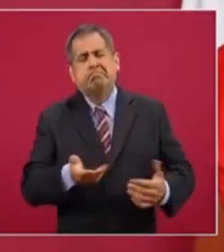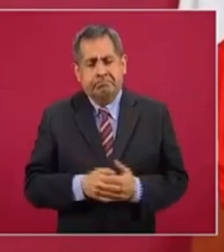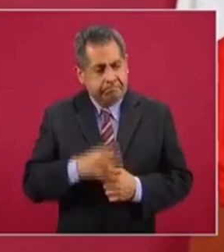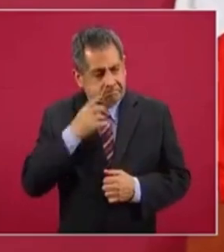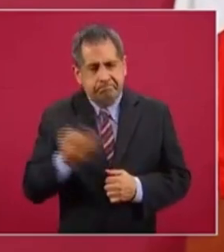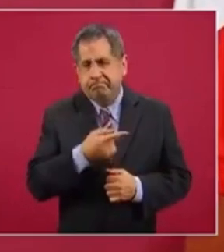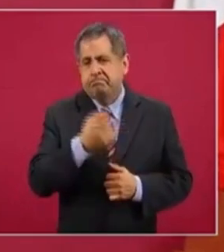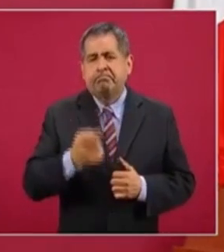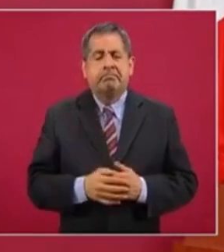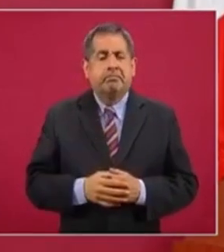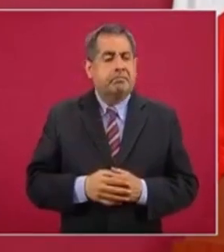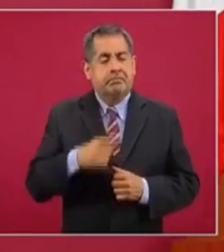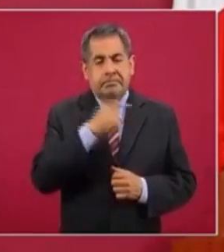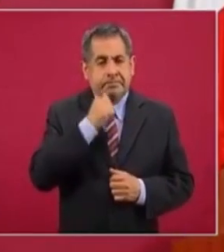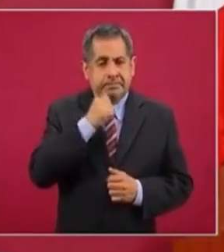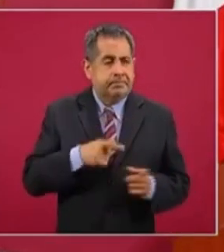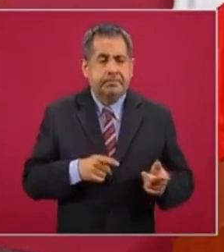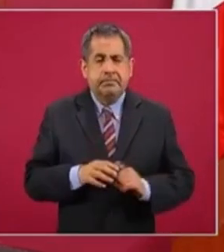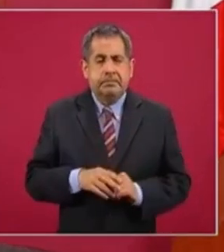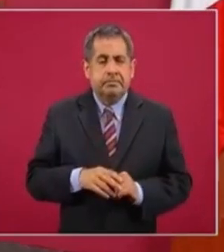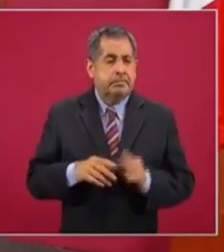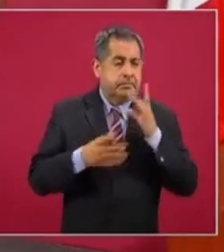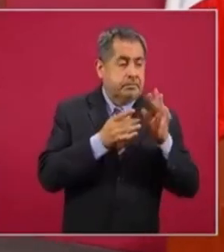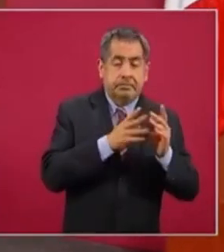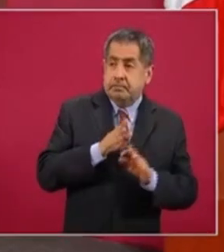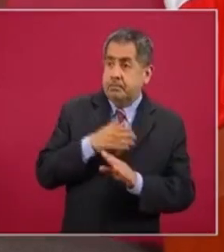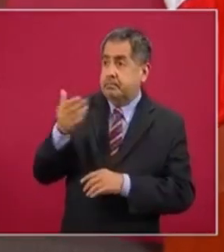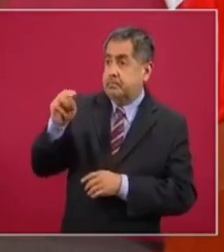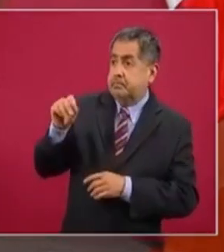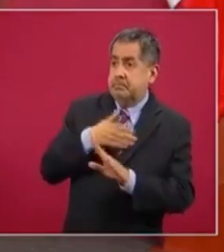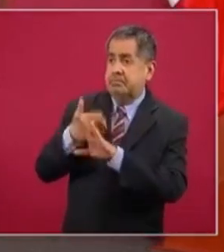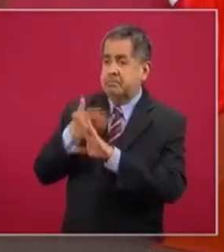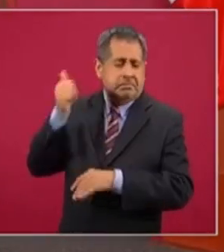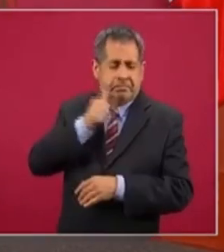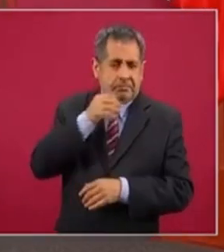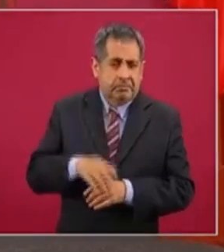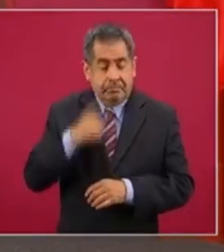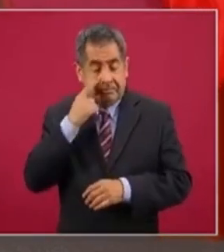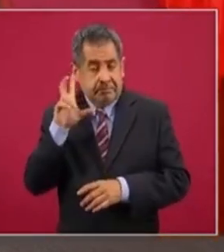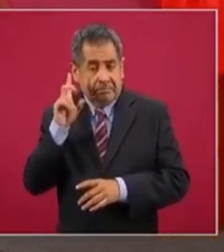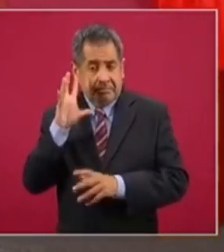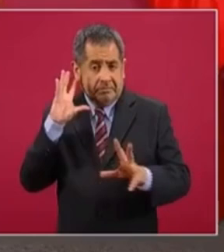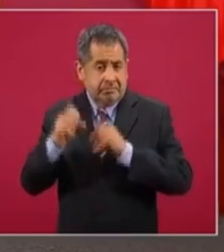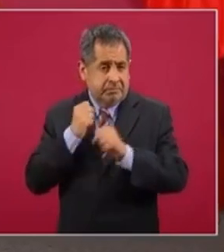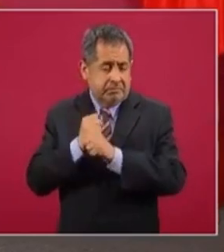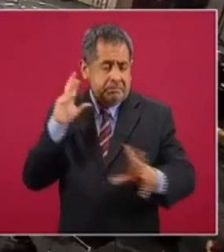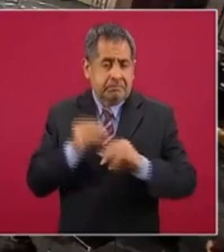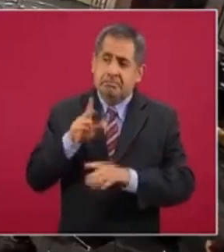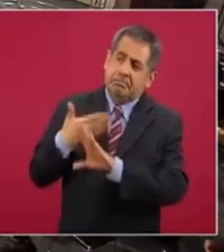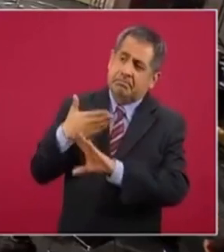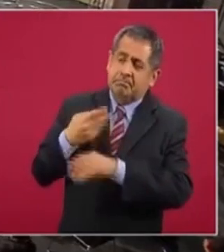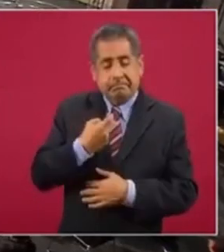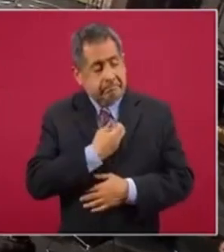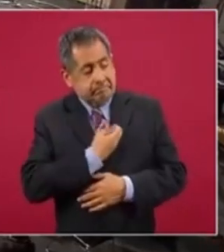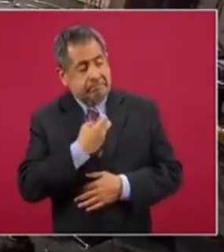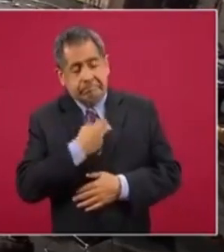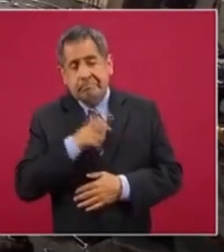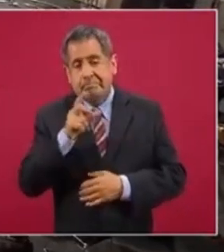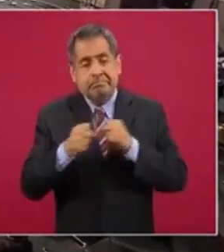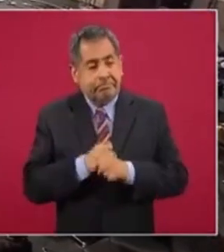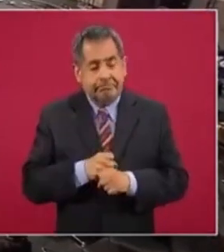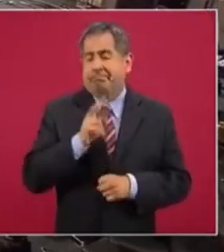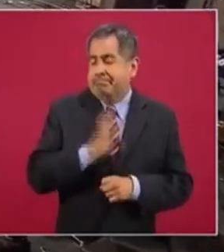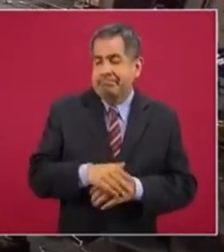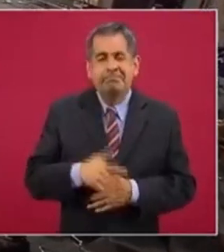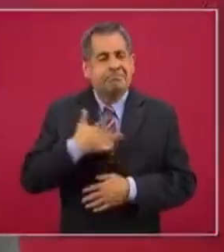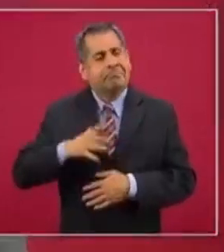Y siempre que habla de mí, es en contra, pero son más de 30 años así. Y les digo una cosa, me da mucho orgullo.